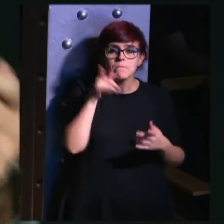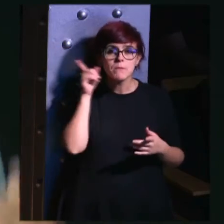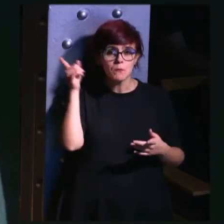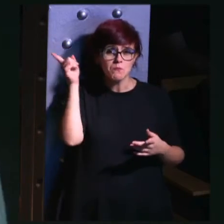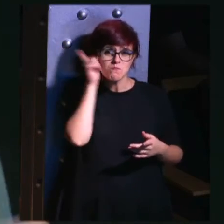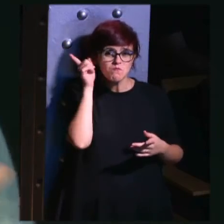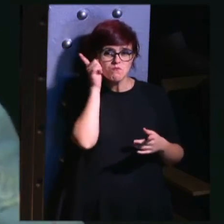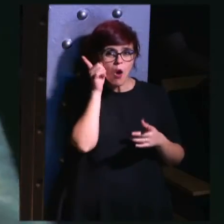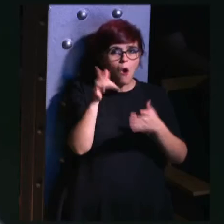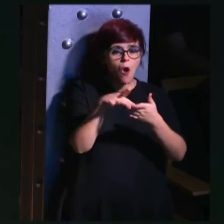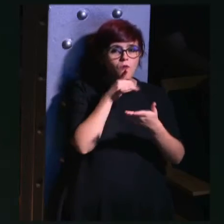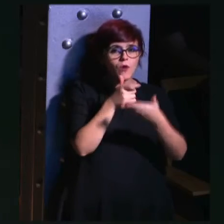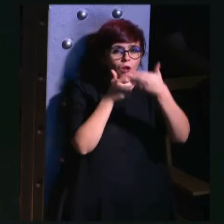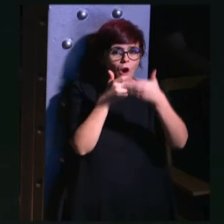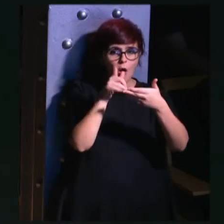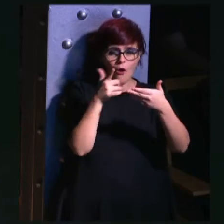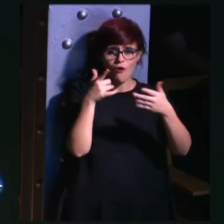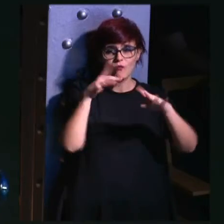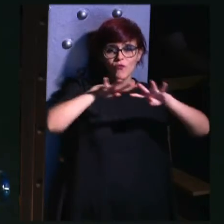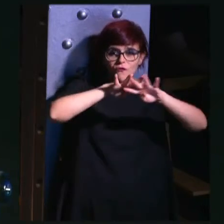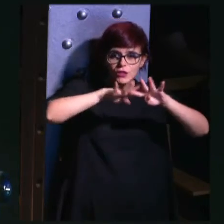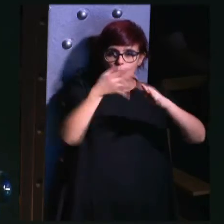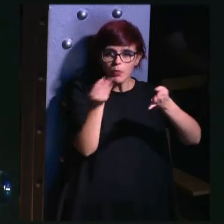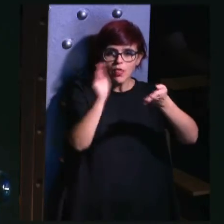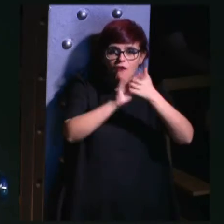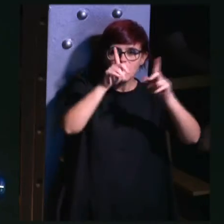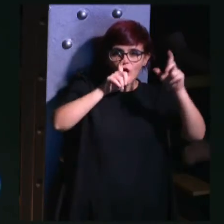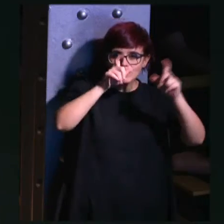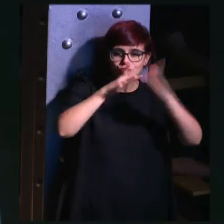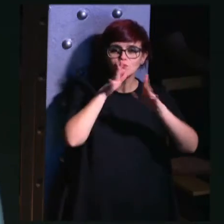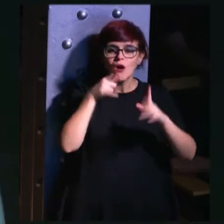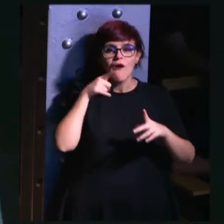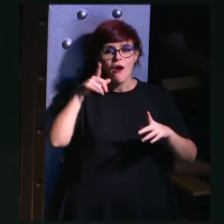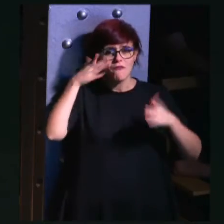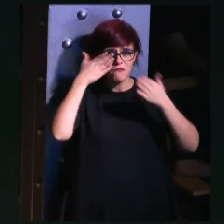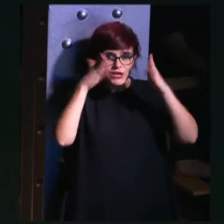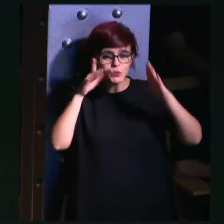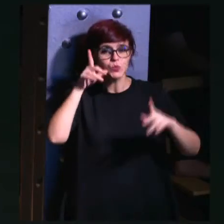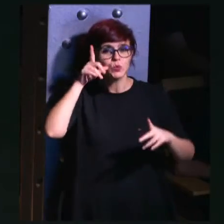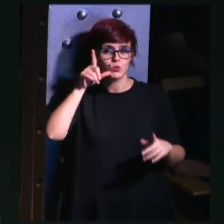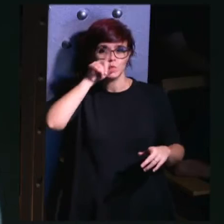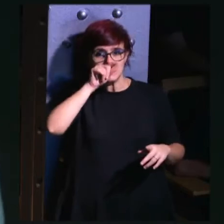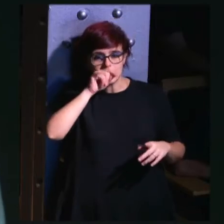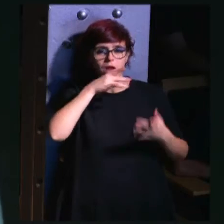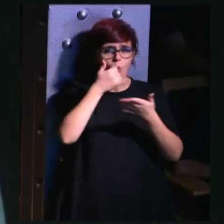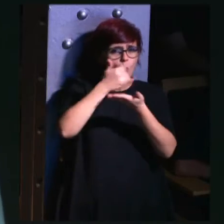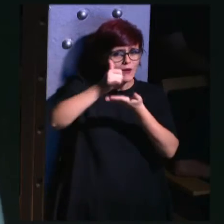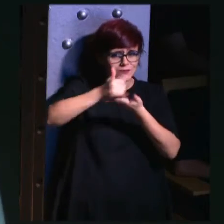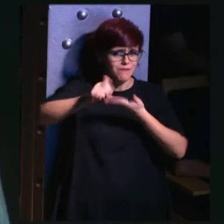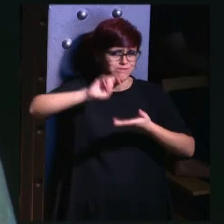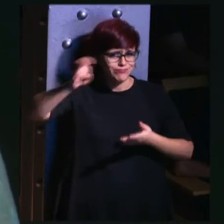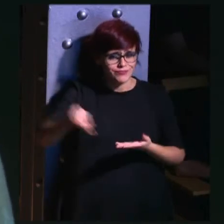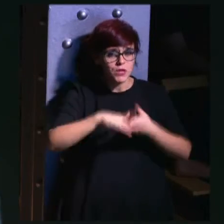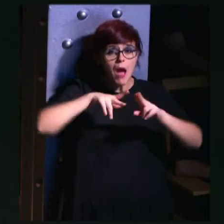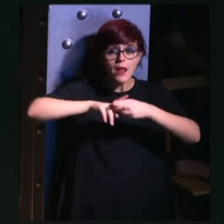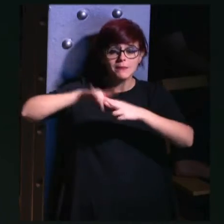sacamos fotografías, que filtramos y compartimos. Tenemos Facebook, tenemos Twitter, tenemos WhatsApp. Tenemos un montón de herramientas más